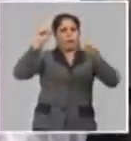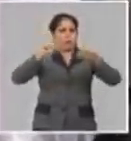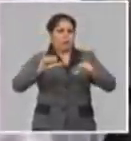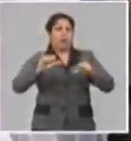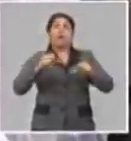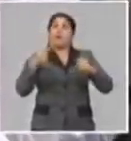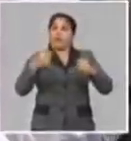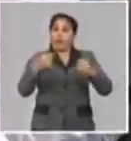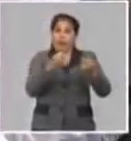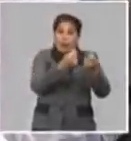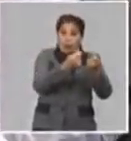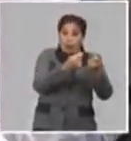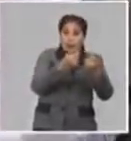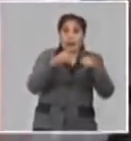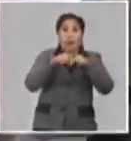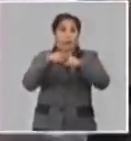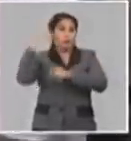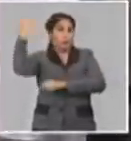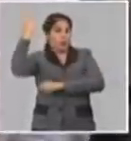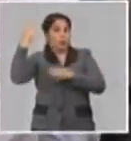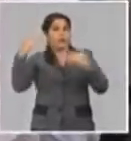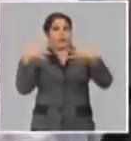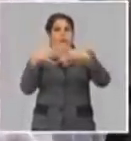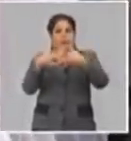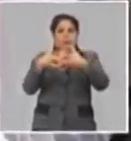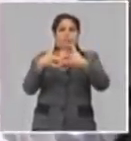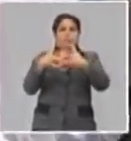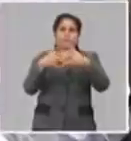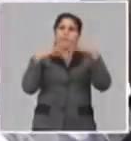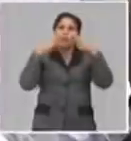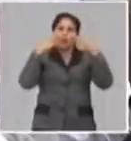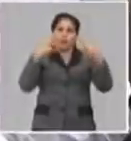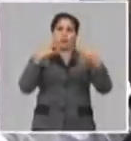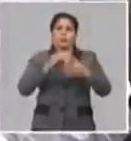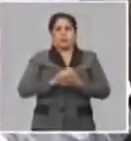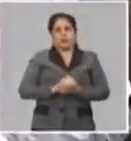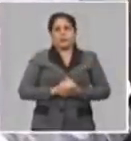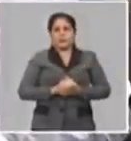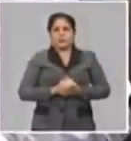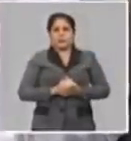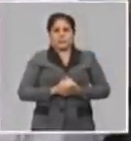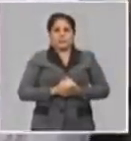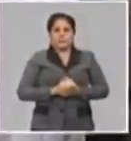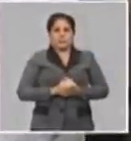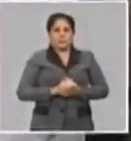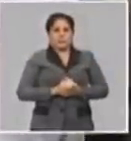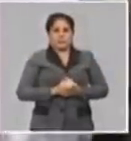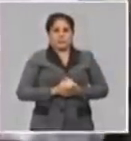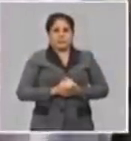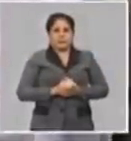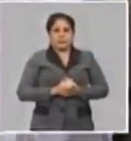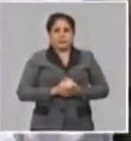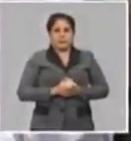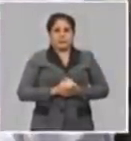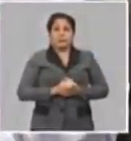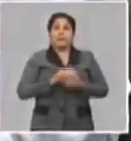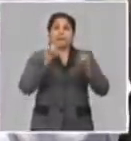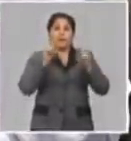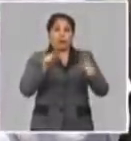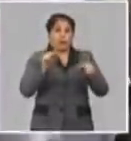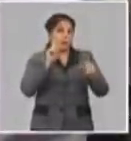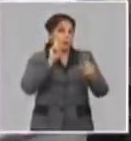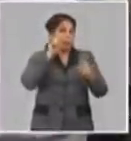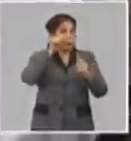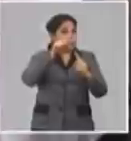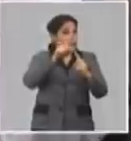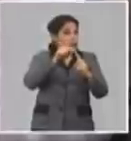siempre hay que tenerlo presente en cualquier estrategia de este tipo que estamos planteando. Entonces, es una estrategia,